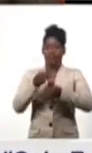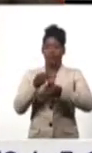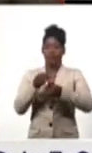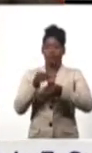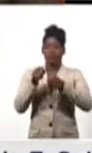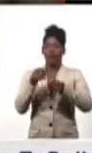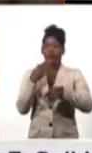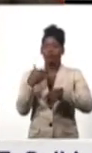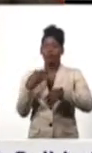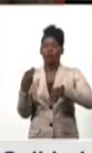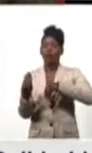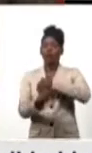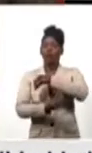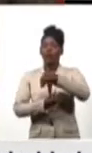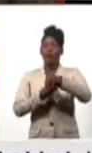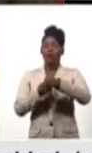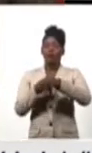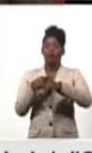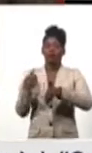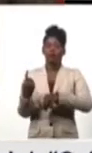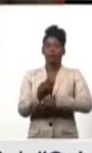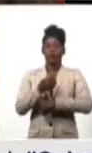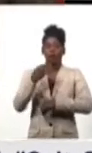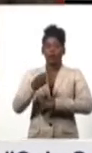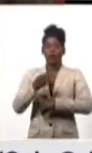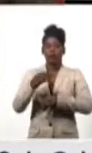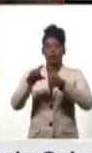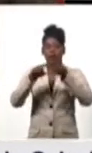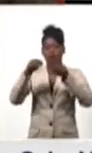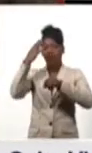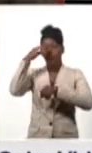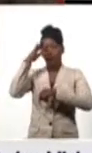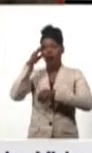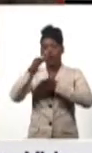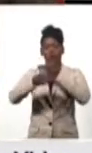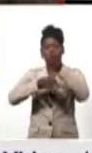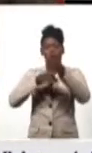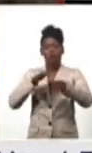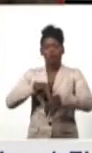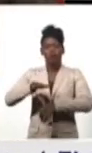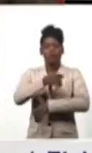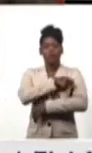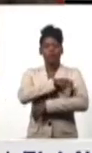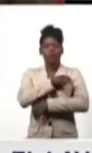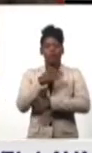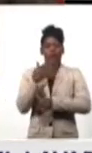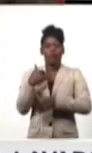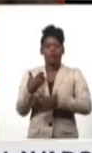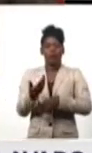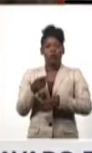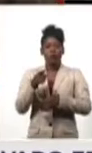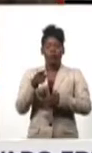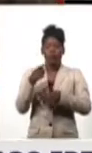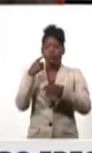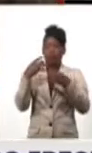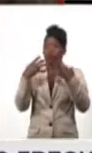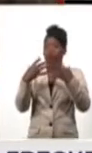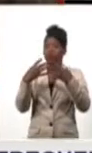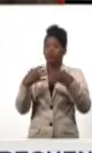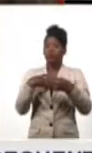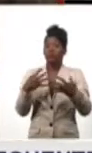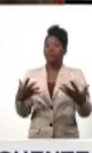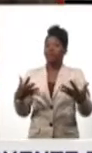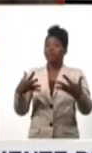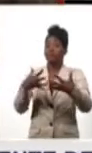se ha hablado mucho en nuestro país a partir de Tarea Vida, son importantes y están muy relacionados con la